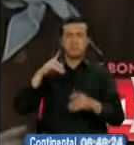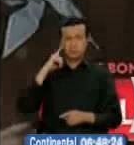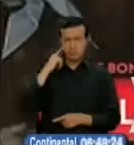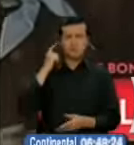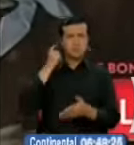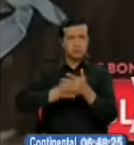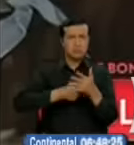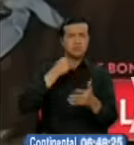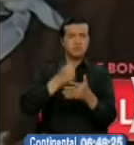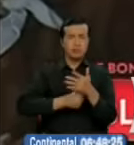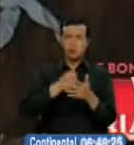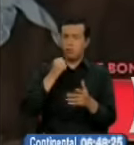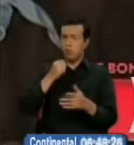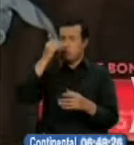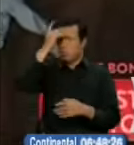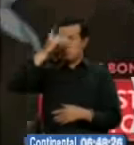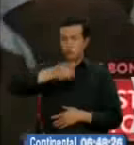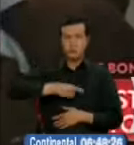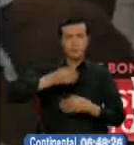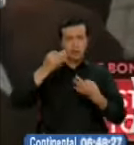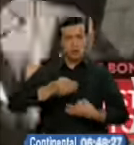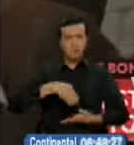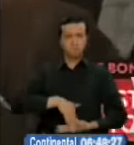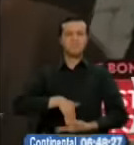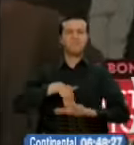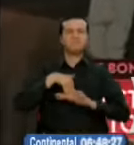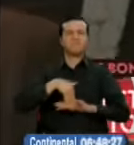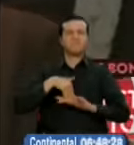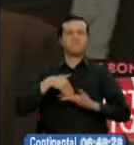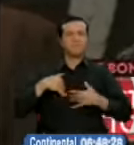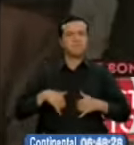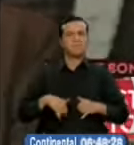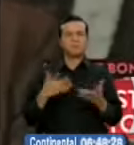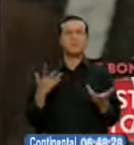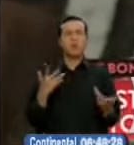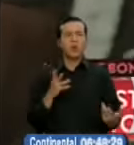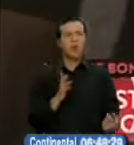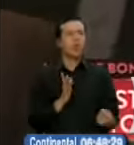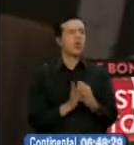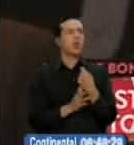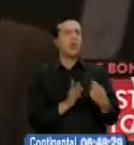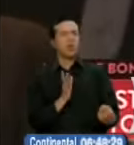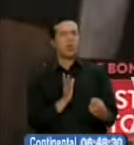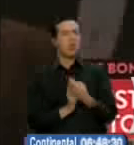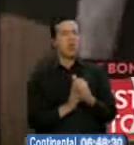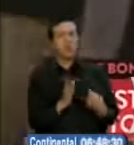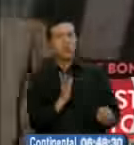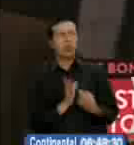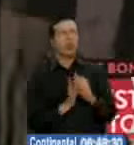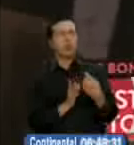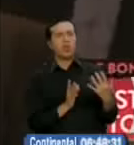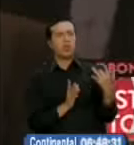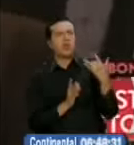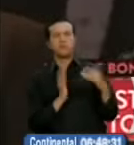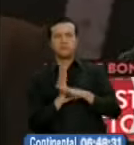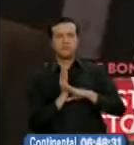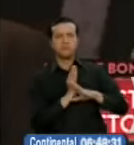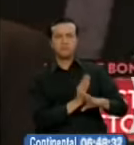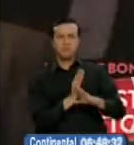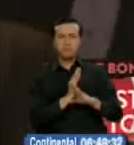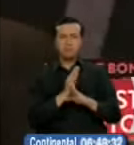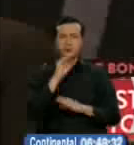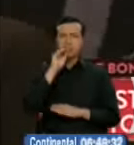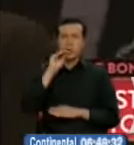seguir en esta posición inclaudicable de no dejar que sigan avanzando sobre nosotros. Ya